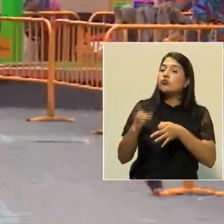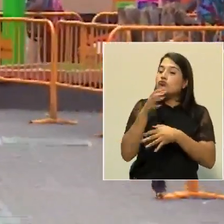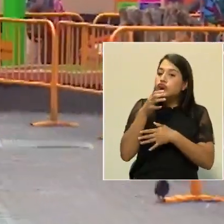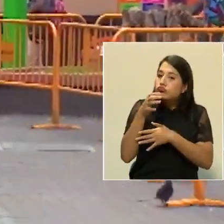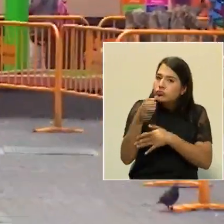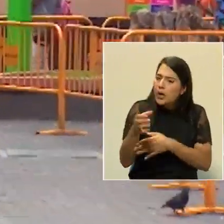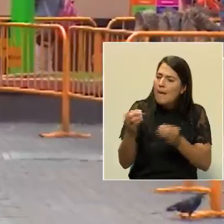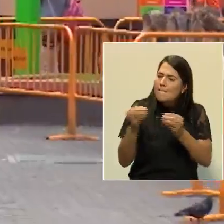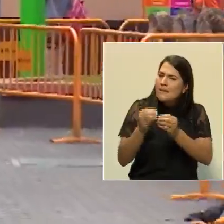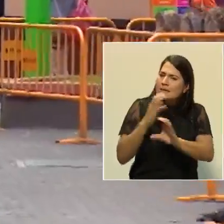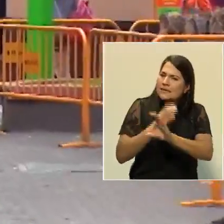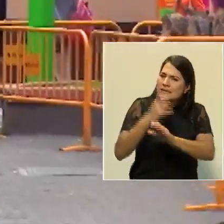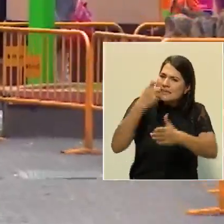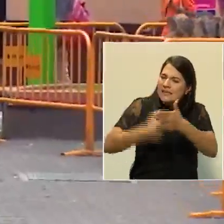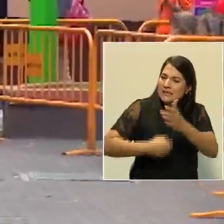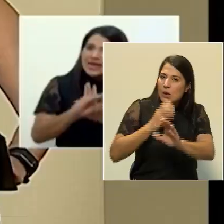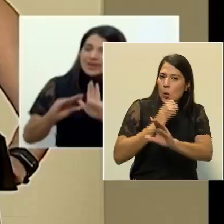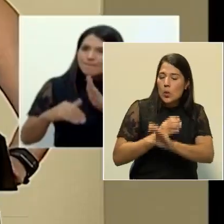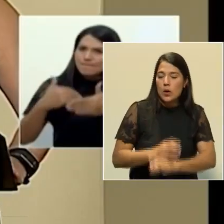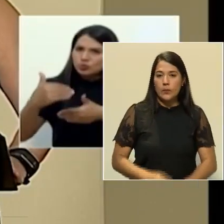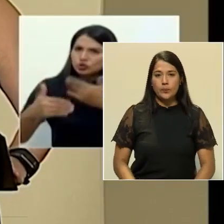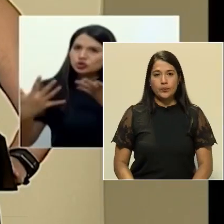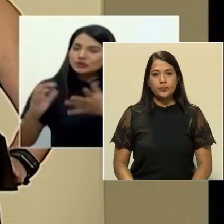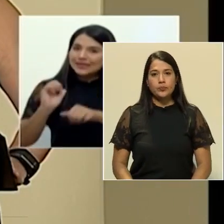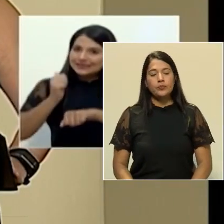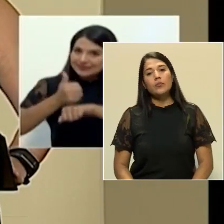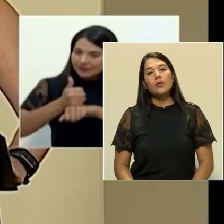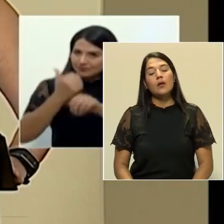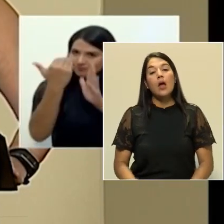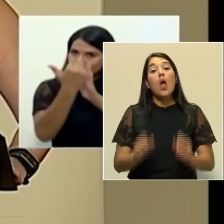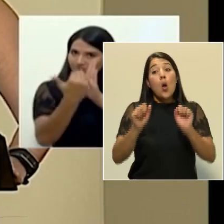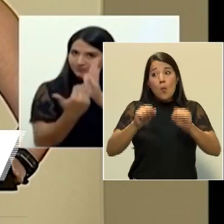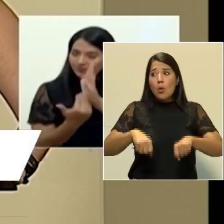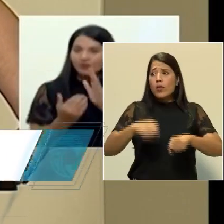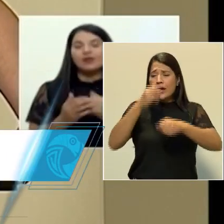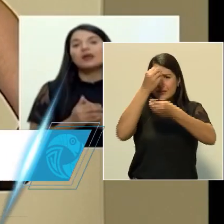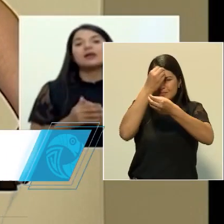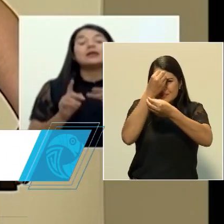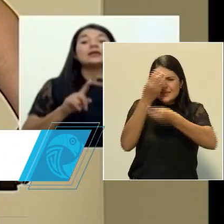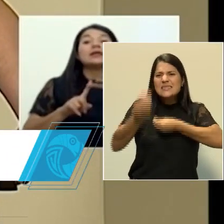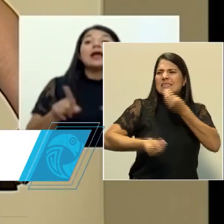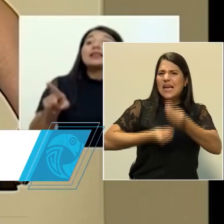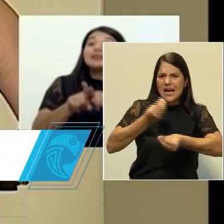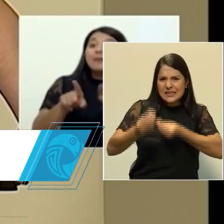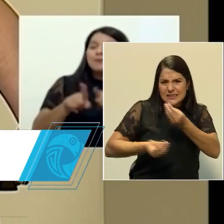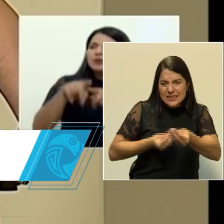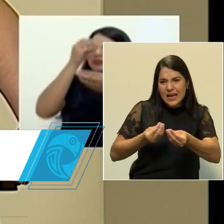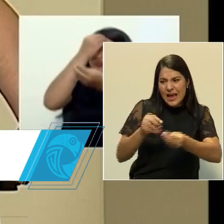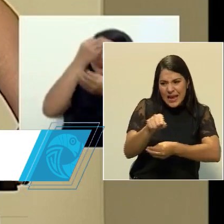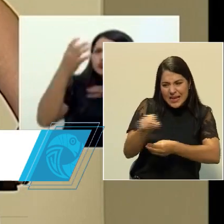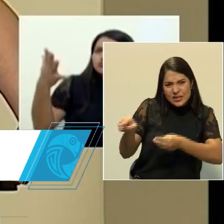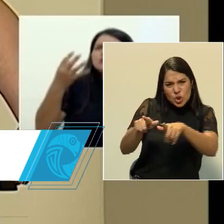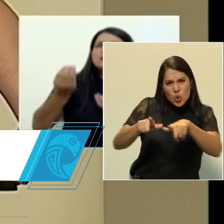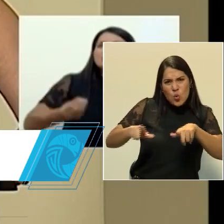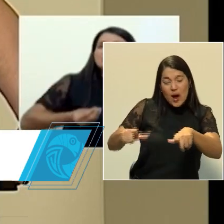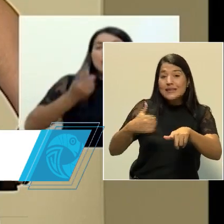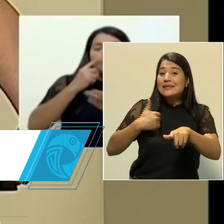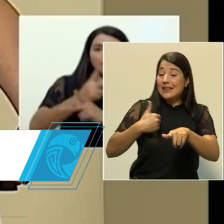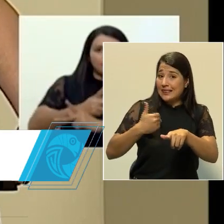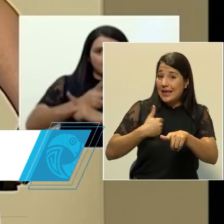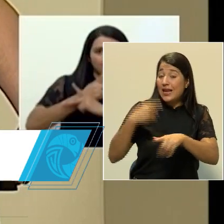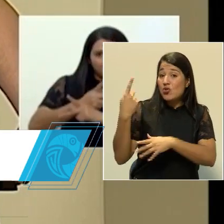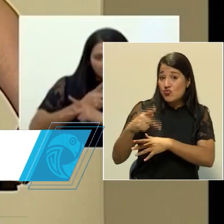cámaras empresariales y la comunidad. Ampliar la difusión del mensaje de medidas preventivas, indicando a la